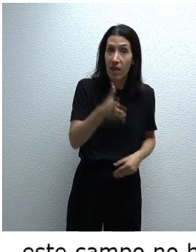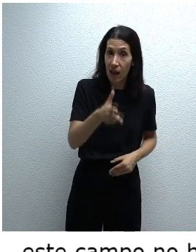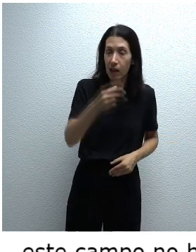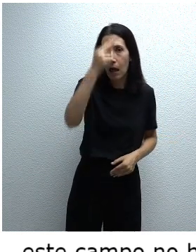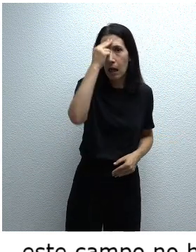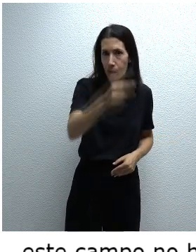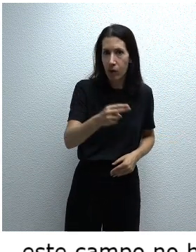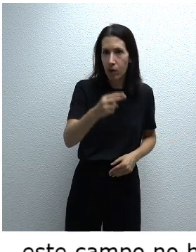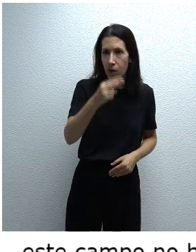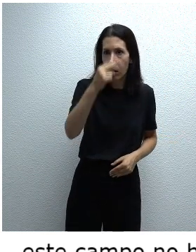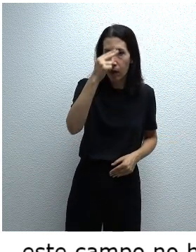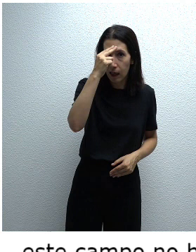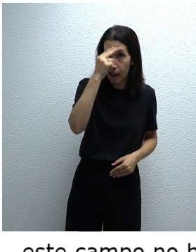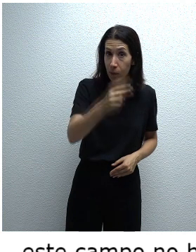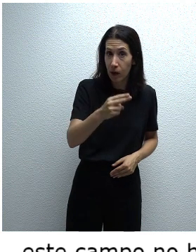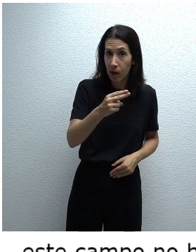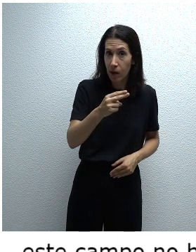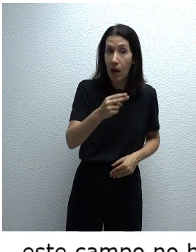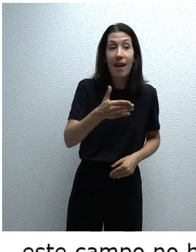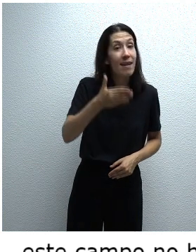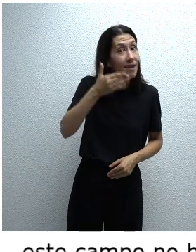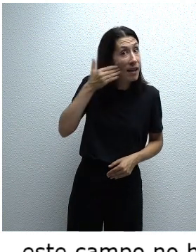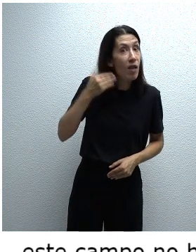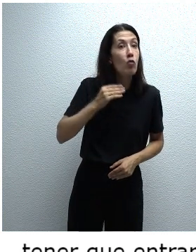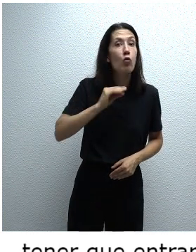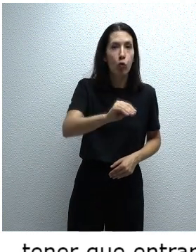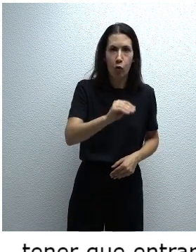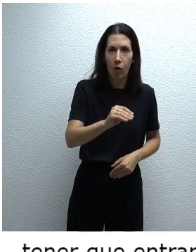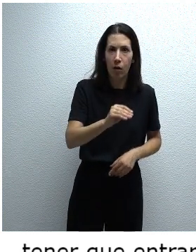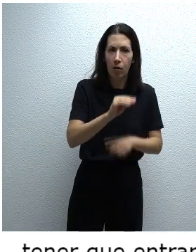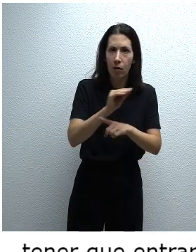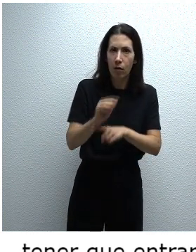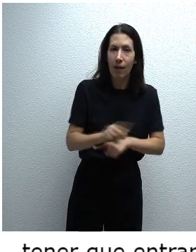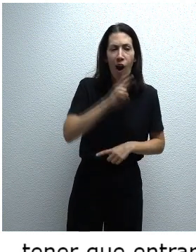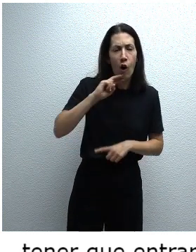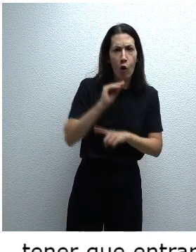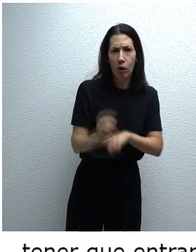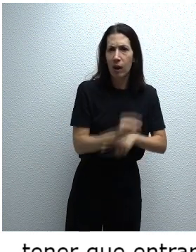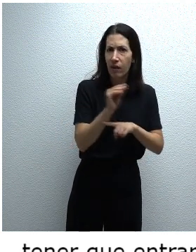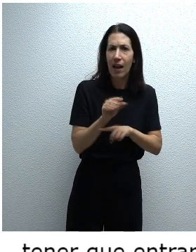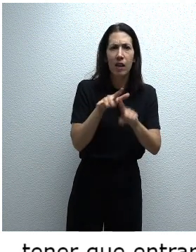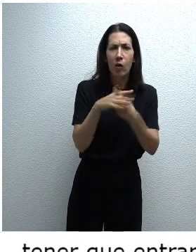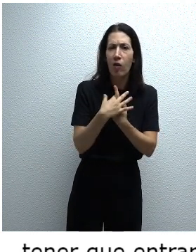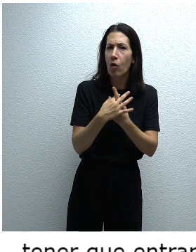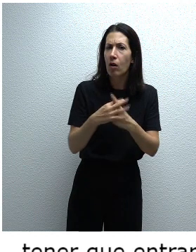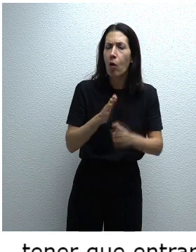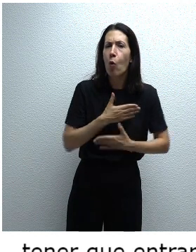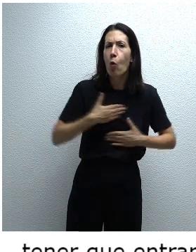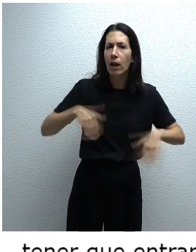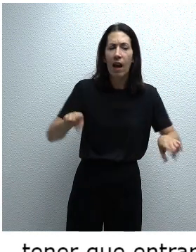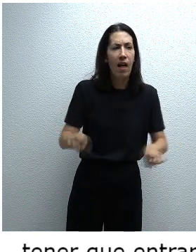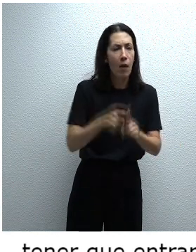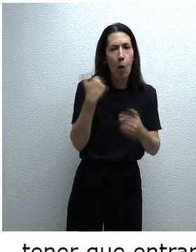sean respetados y su dignidad sea mantenida en cualquier circunstancia, tenga o